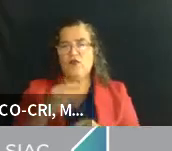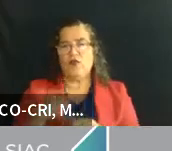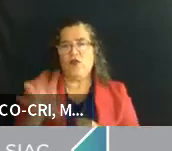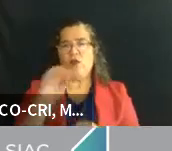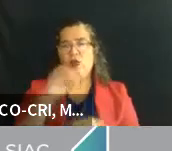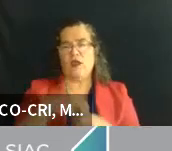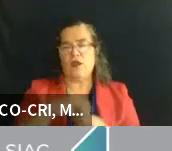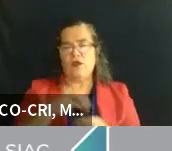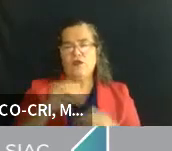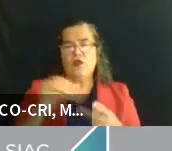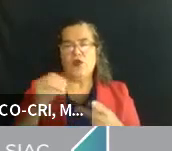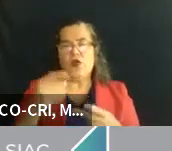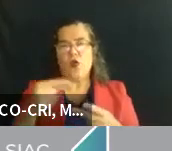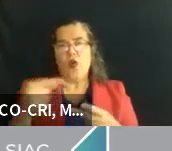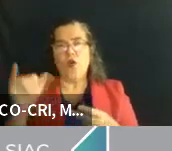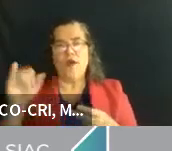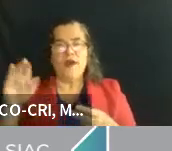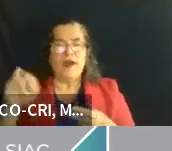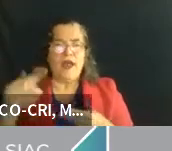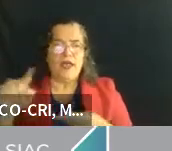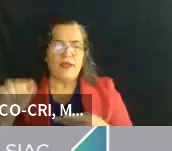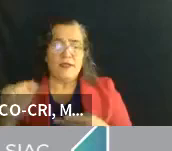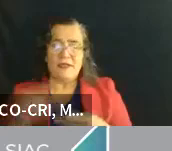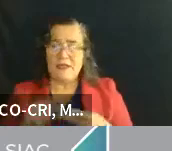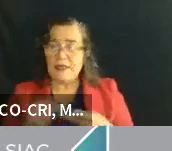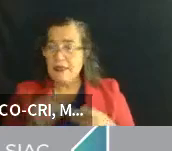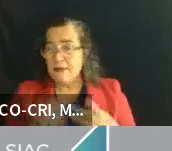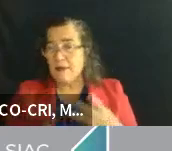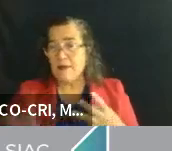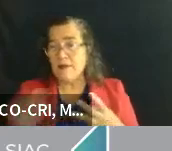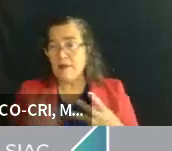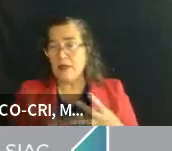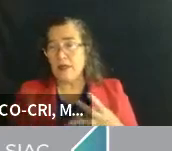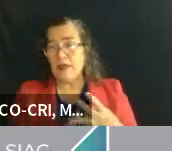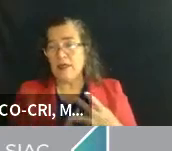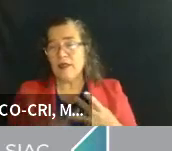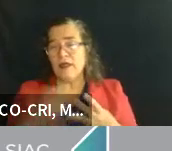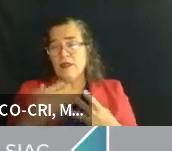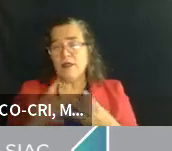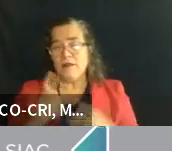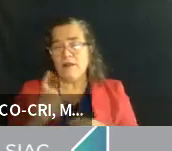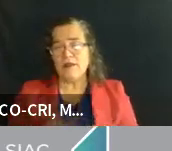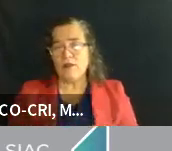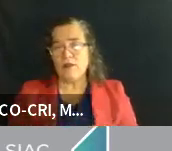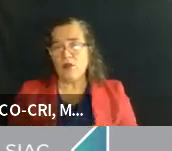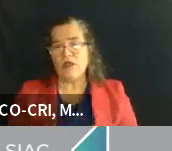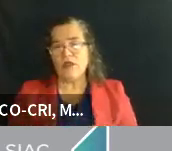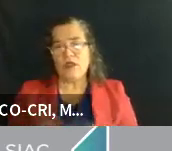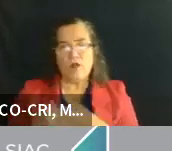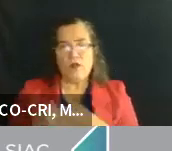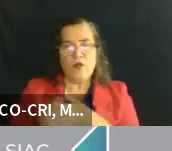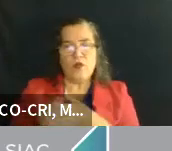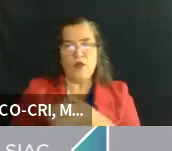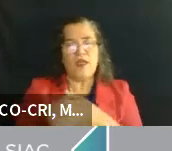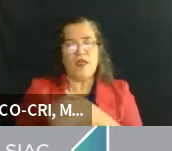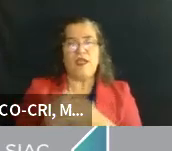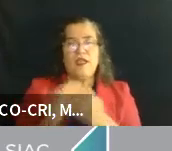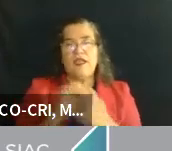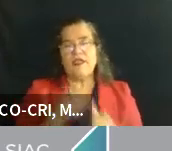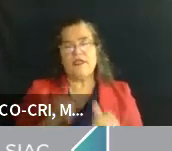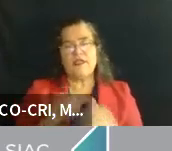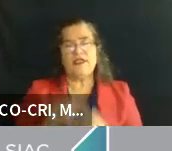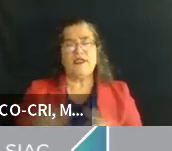gobernanza? El más importante, tal vez, es en donde más se apunta y tal vez como guía los estándares europeos de educación